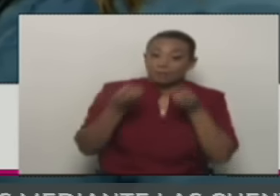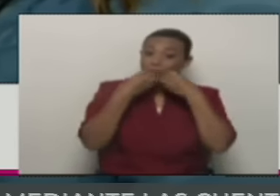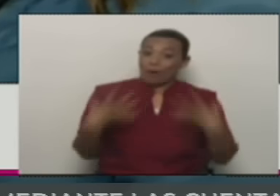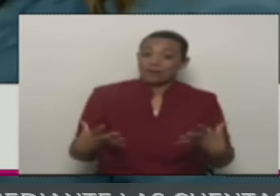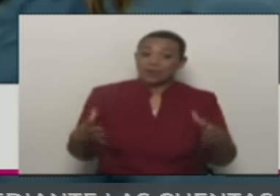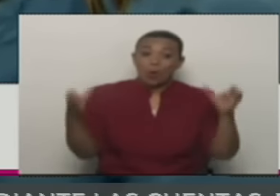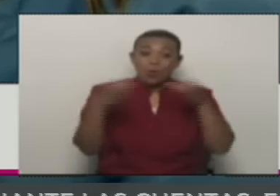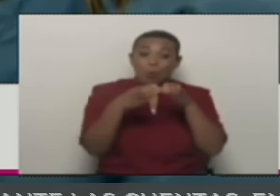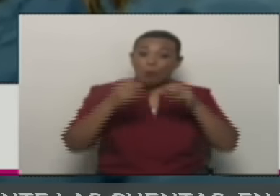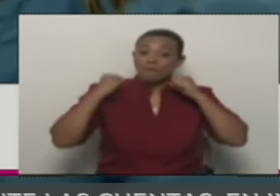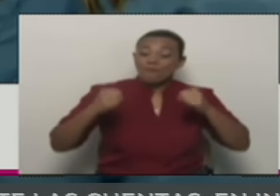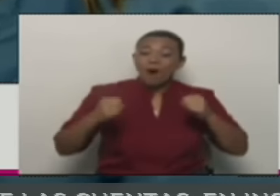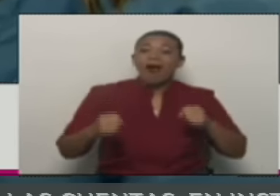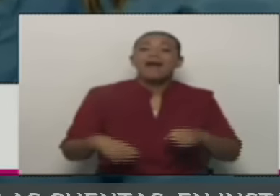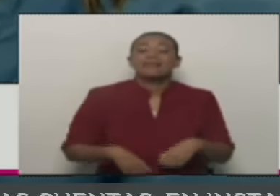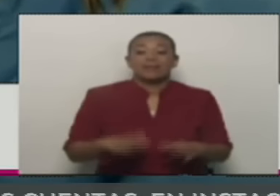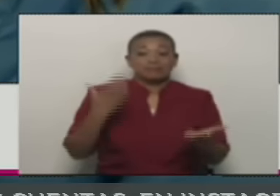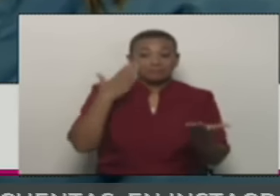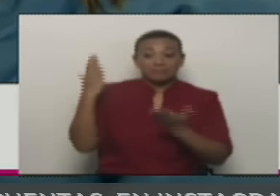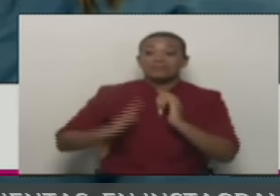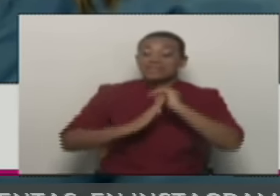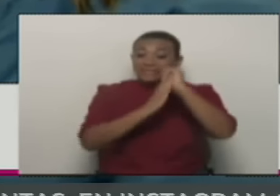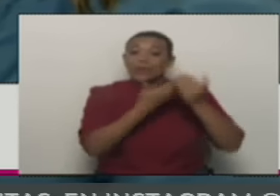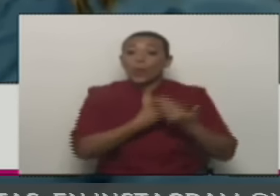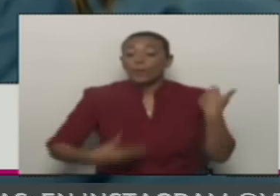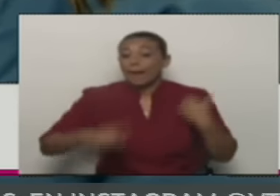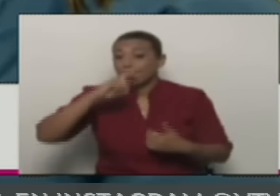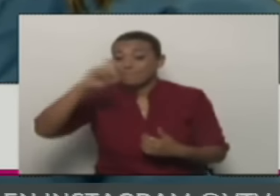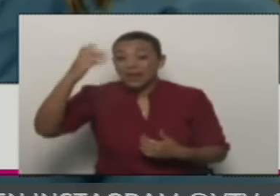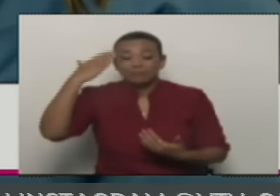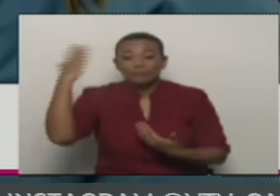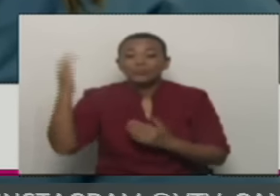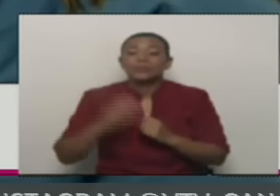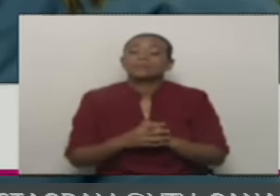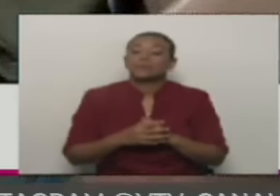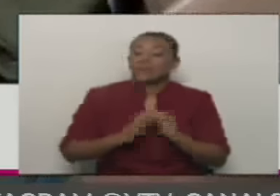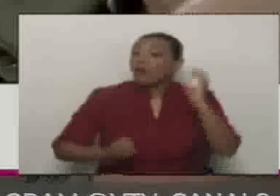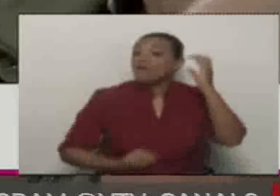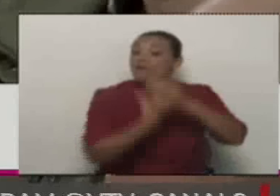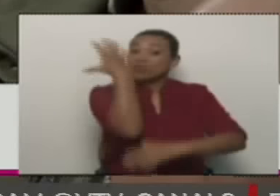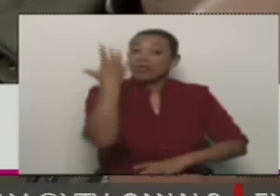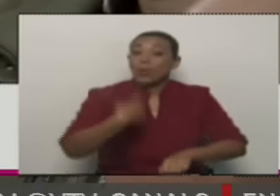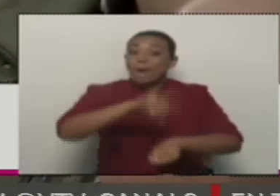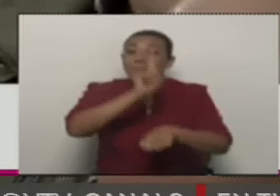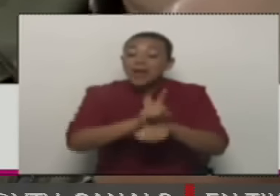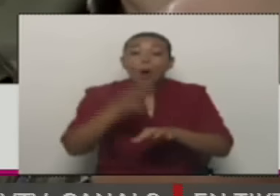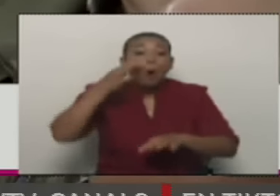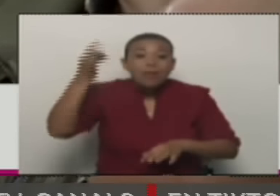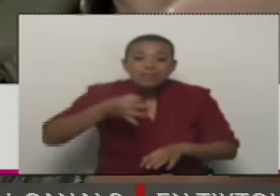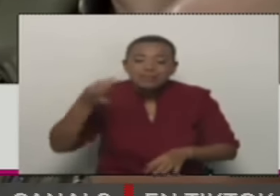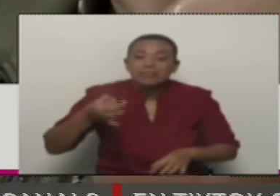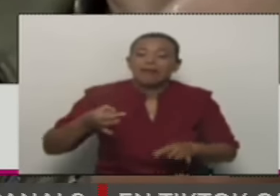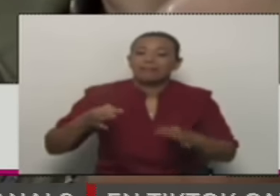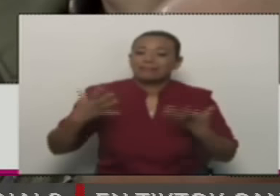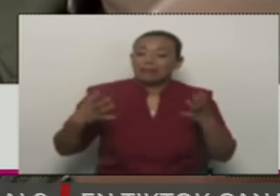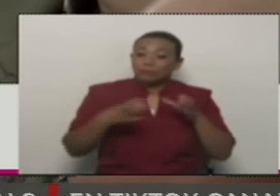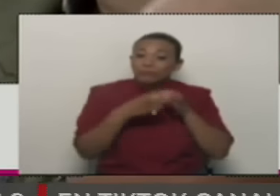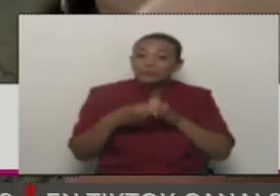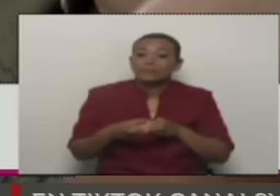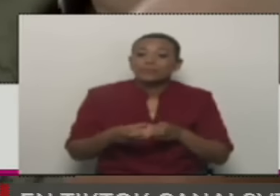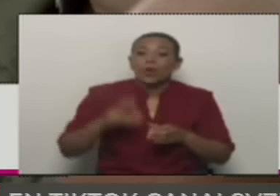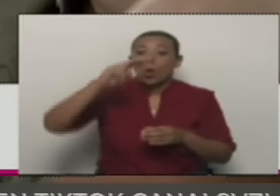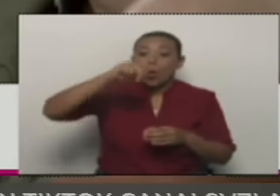tremendo equipo, por aquí está Castro Soteldo también, de los fundadores originarios. Noelí